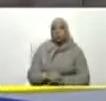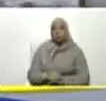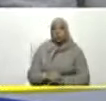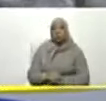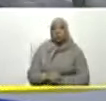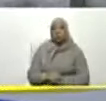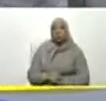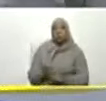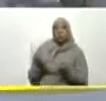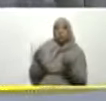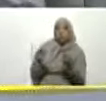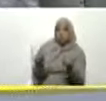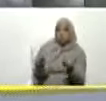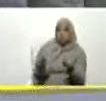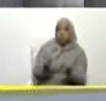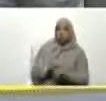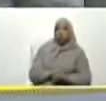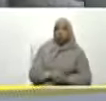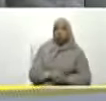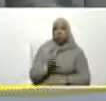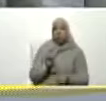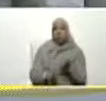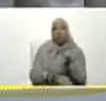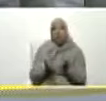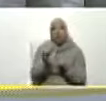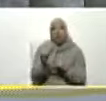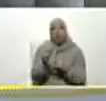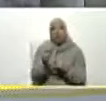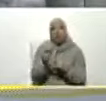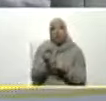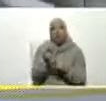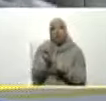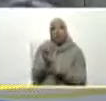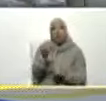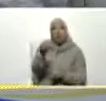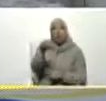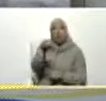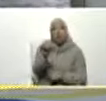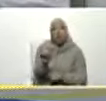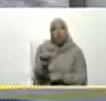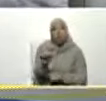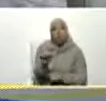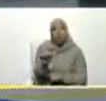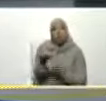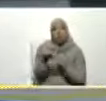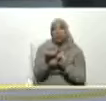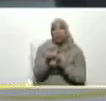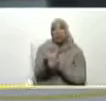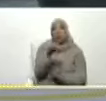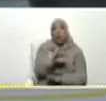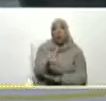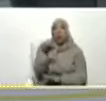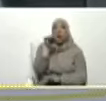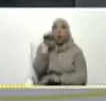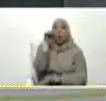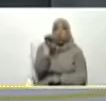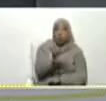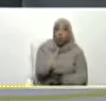se rompieron los que llaman dique toma, que es donde se toma el agua para el